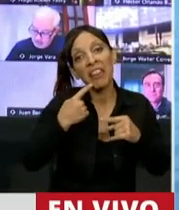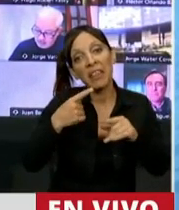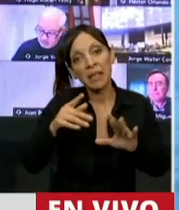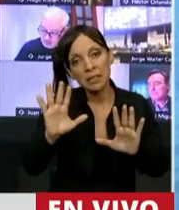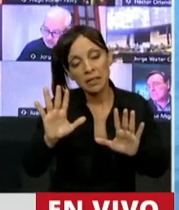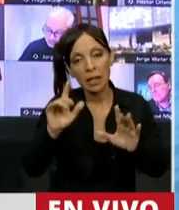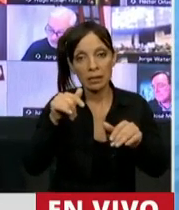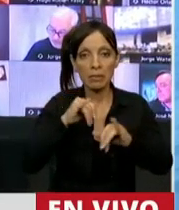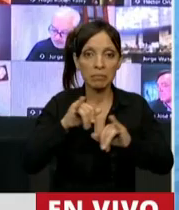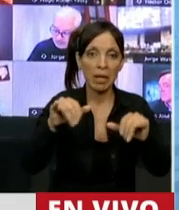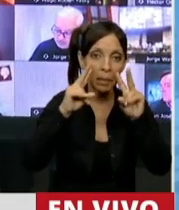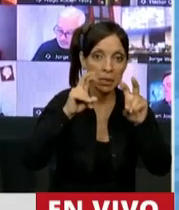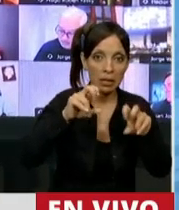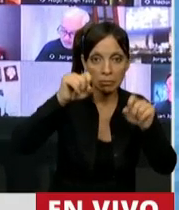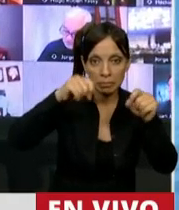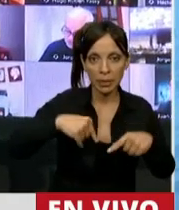la Argentina.